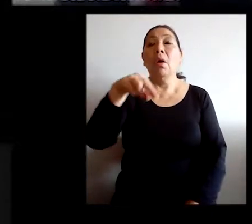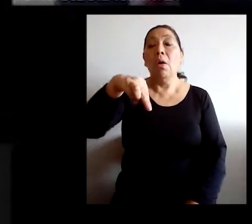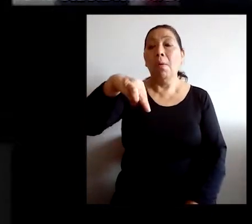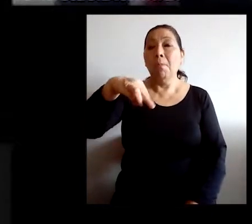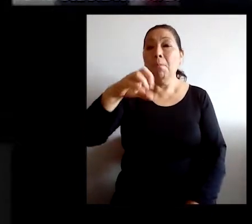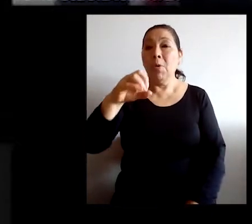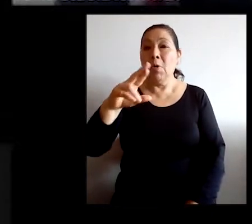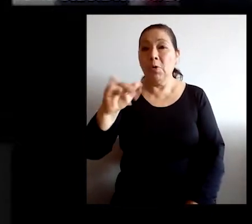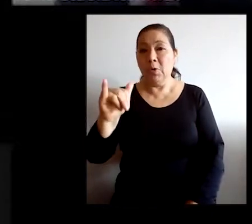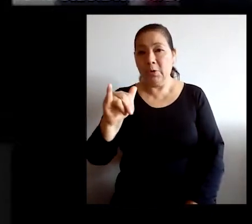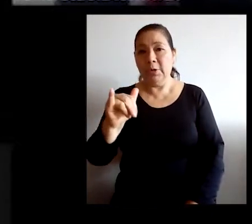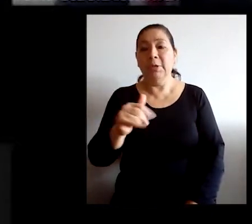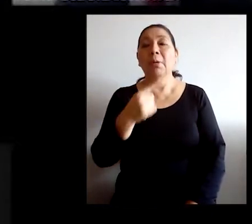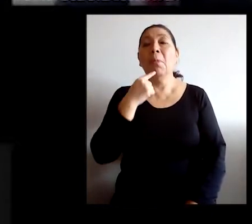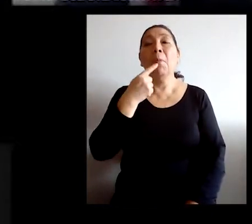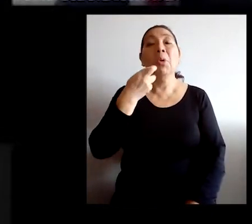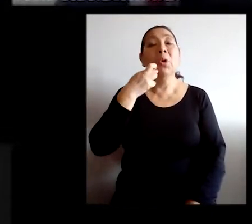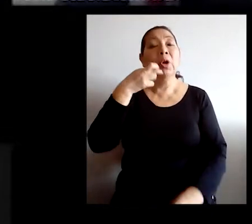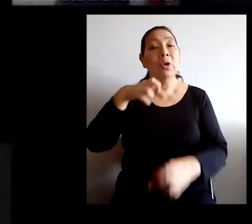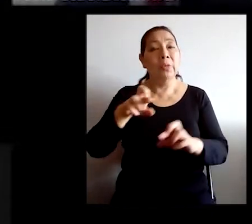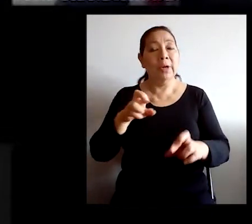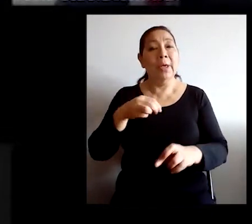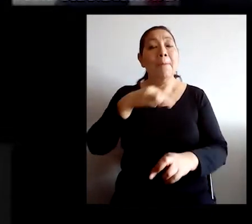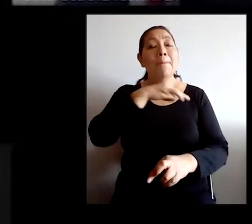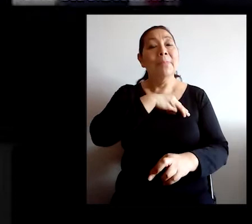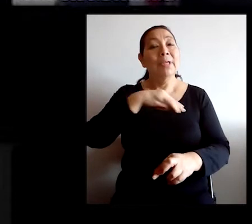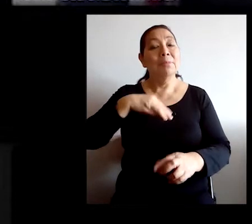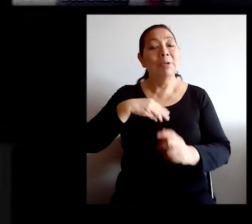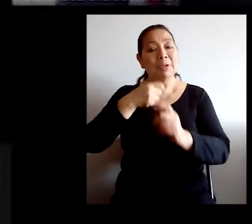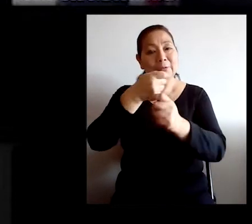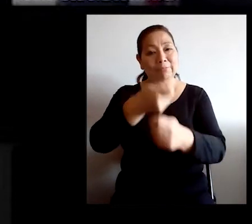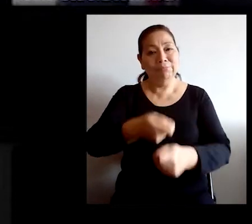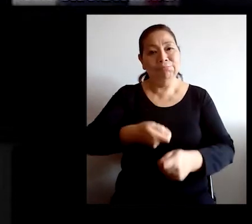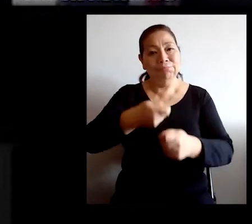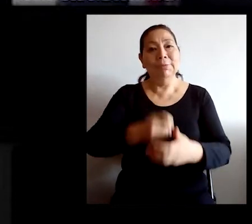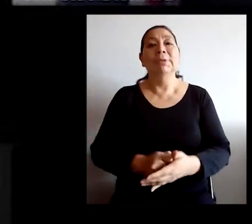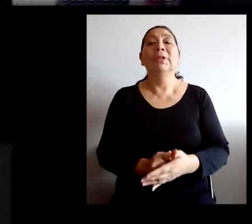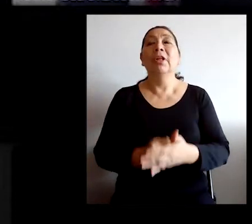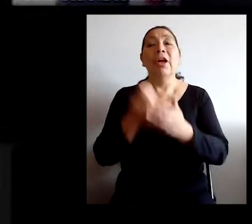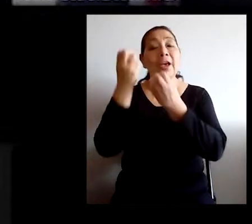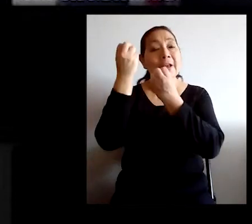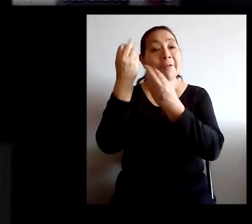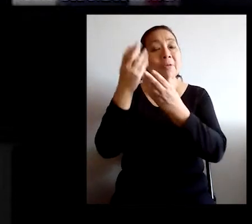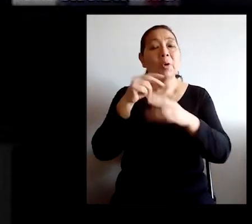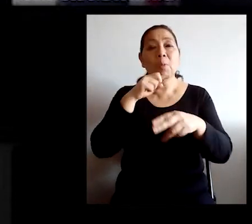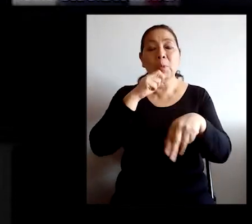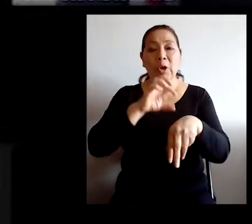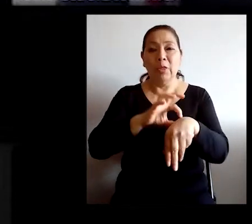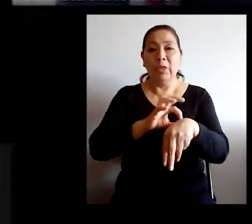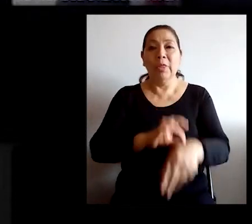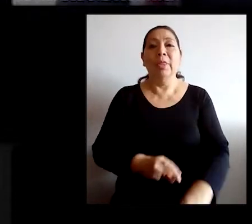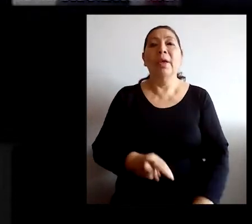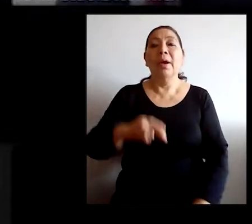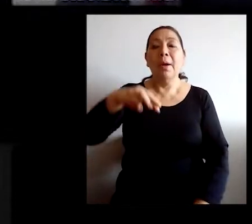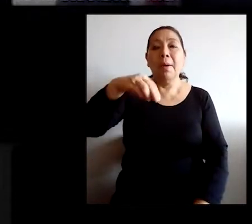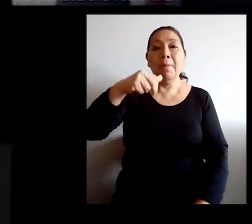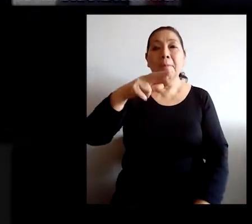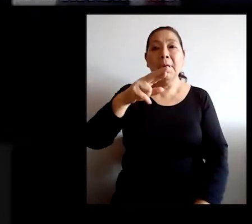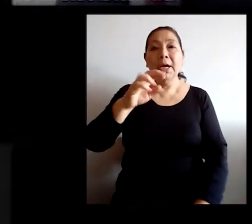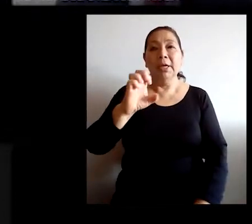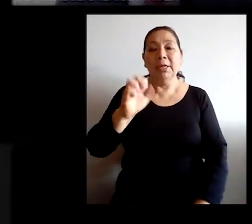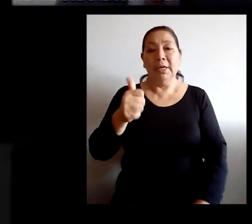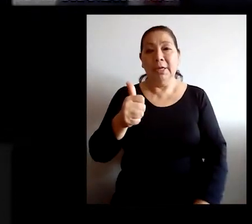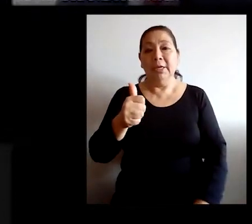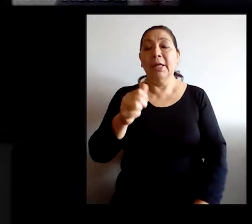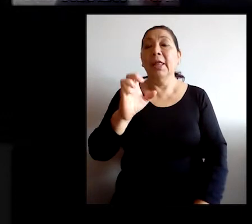en representación de la Procuraduría Pública del Ministerio de Agricultura y Riego, informará la doctora María Esther Mercado